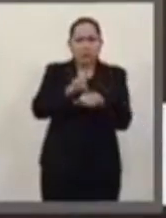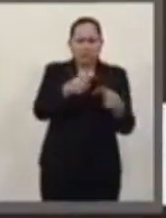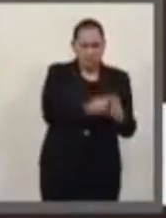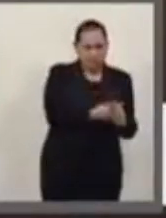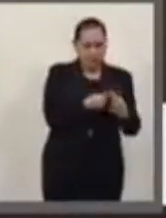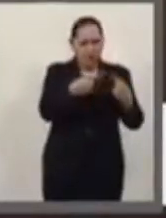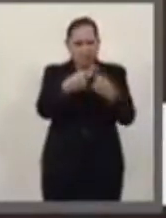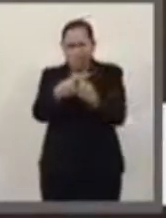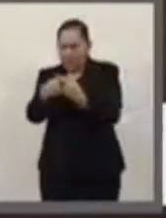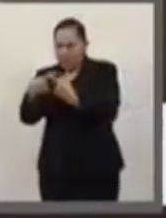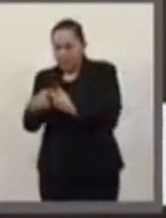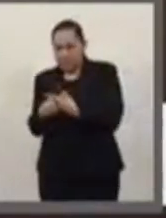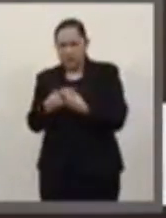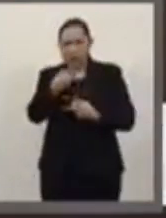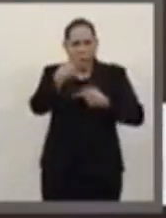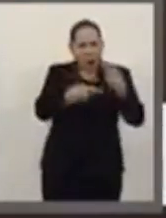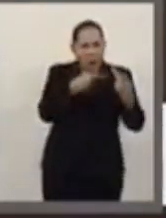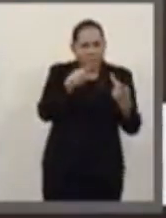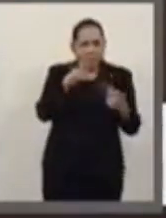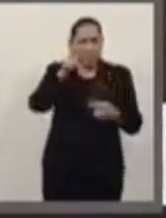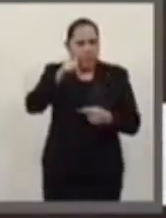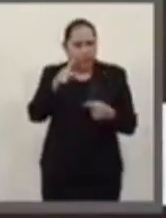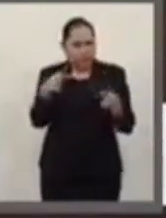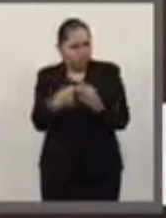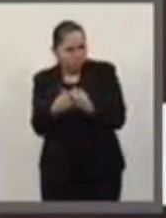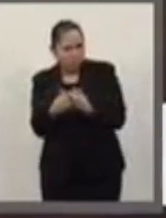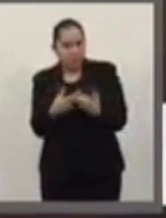artículo 140 del Código Penal Federal.